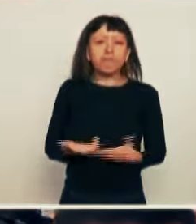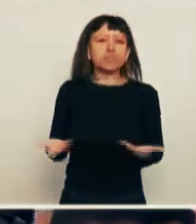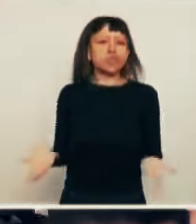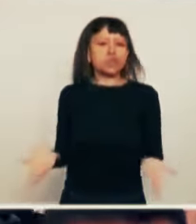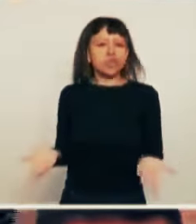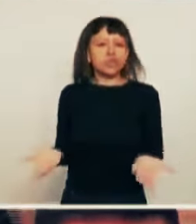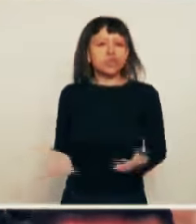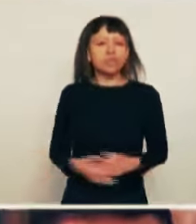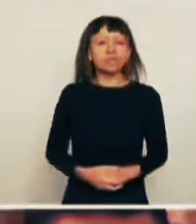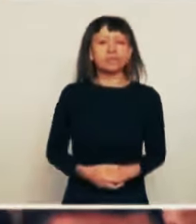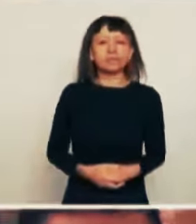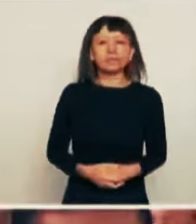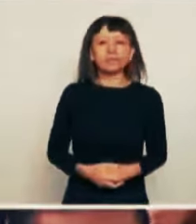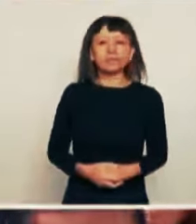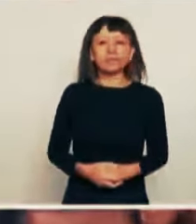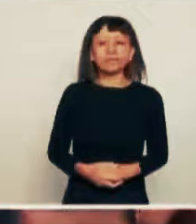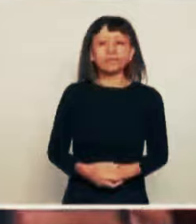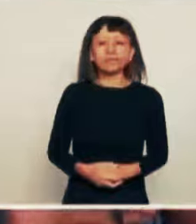si no es